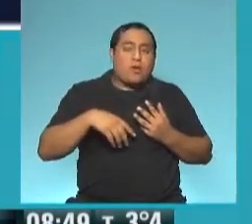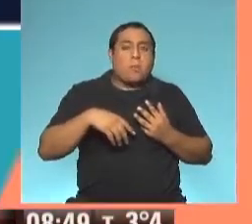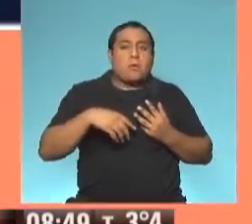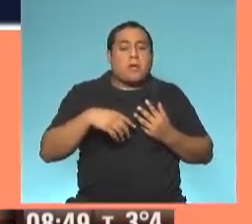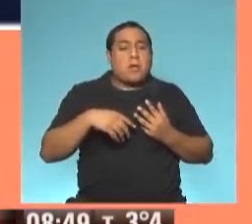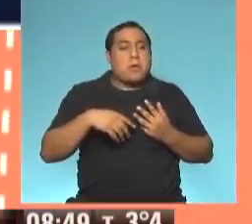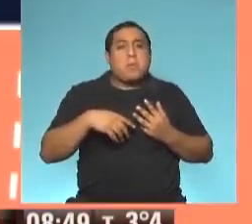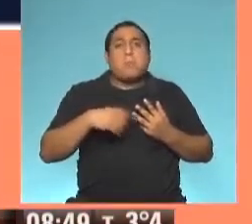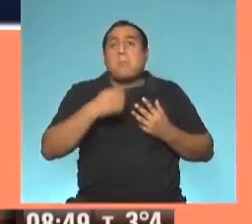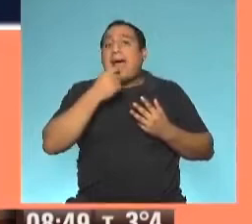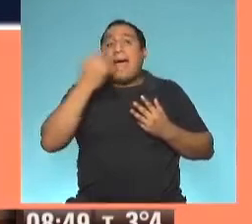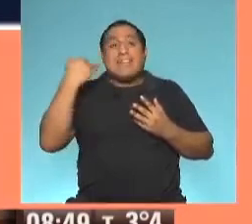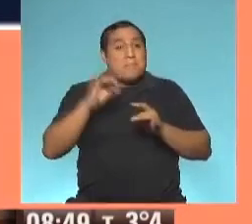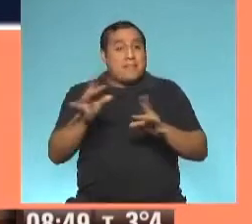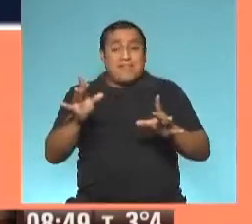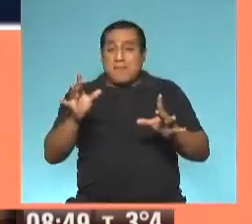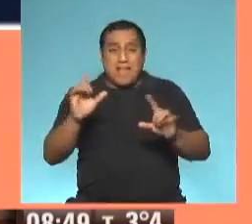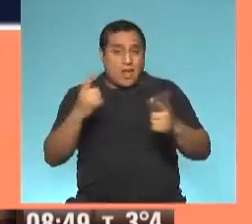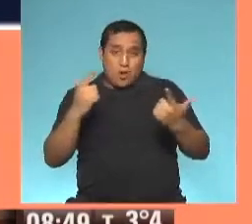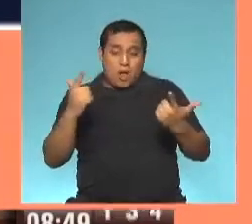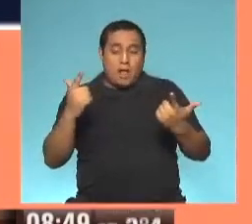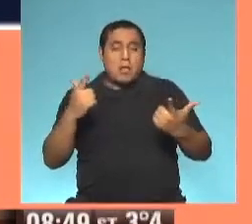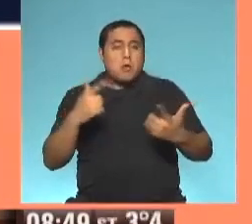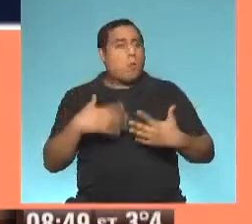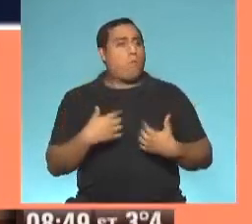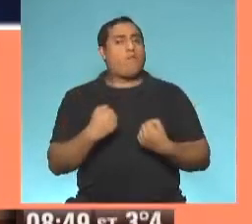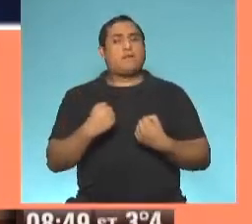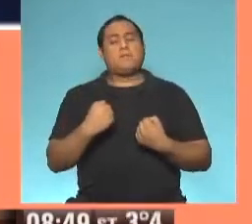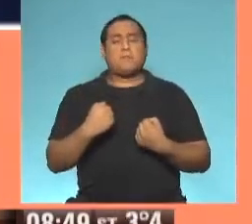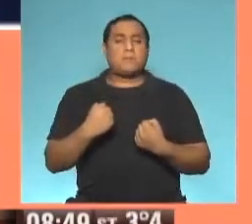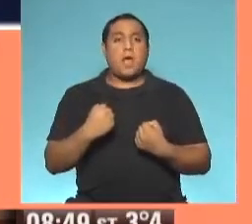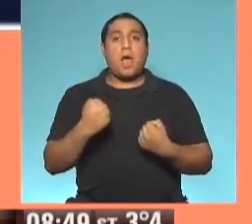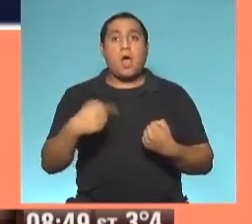como individuos biológicos y sociales.